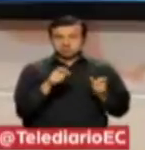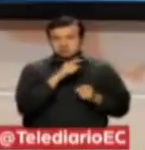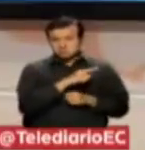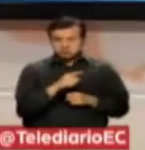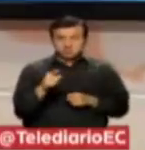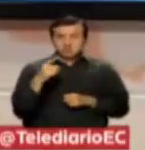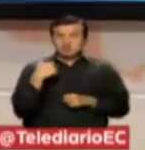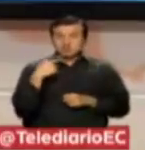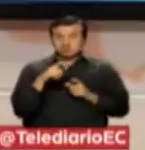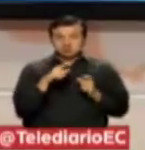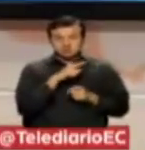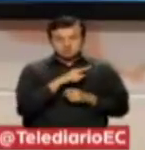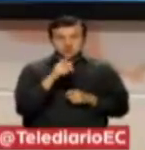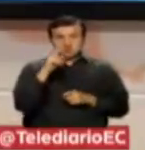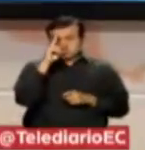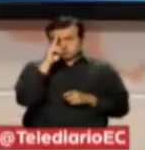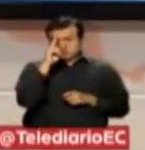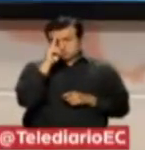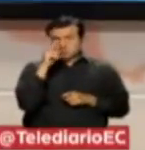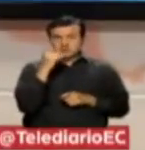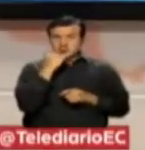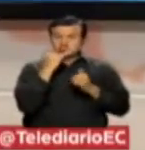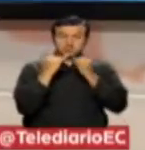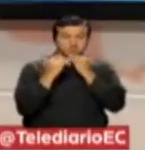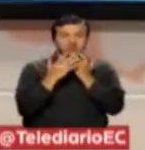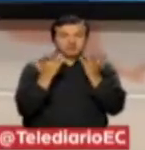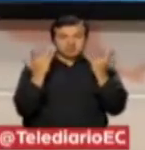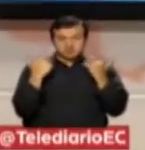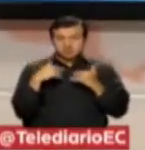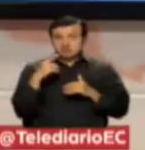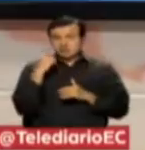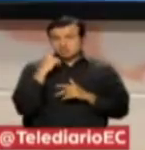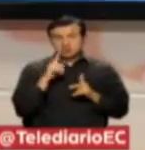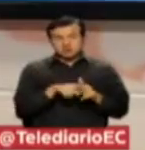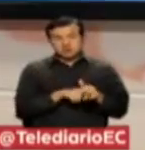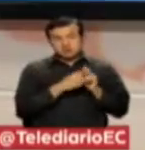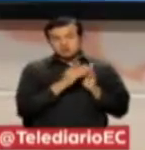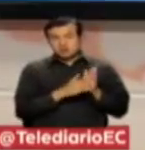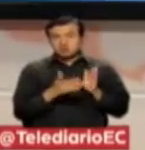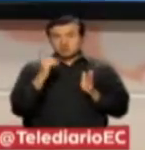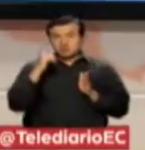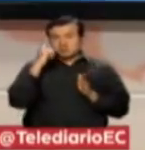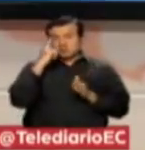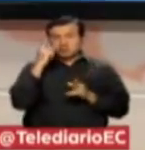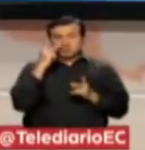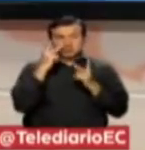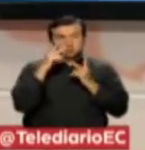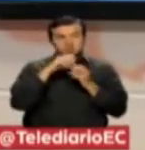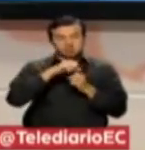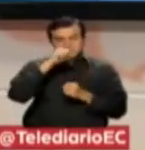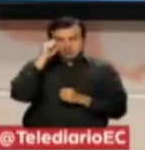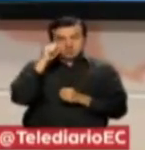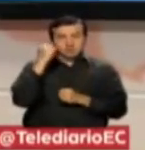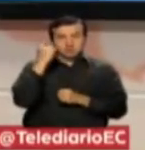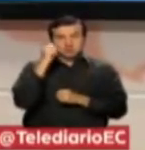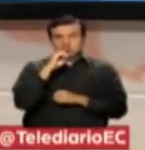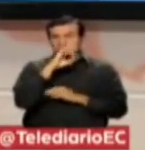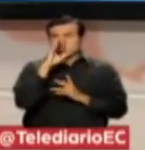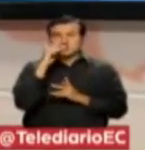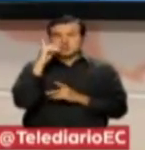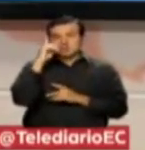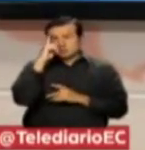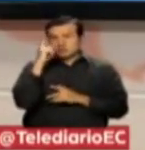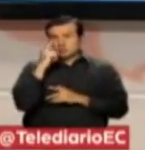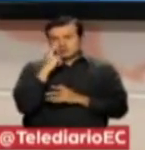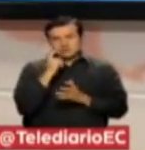había gente que podía estar incurriendo en testaferrismo. A partir de eso es que el gobierno va encontrando puntos para apretar. Y cuando el gobierno